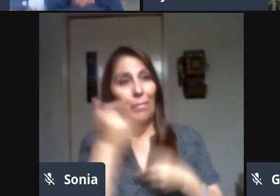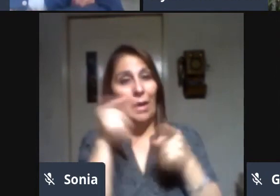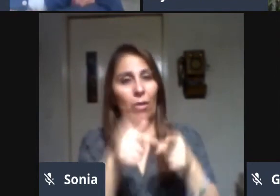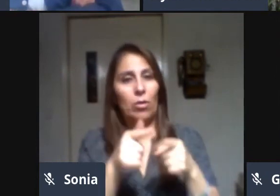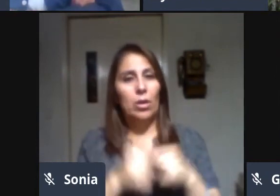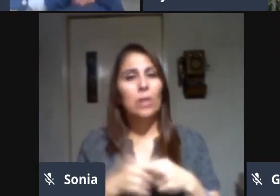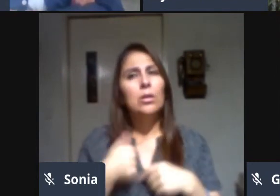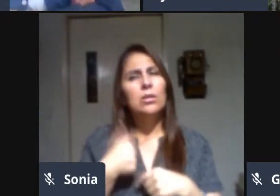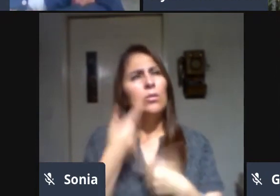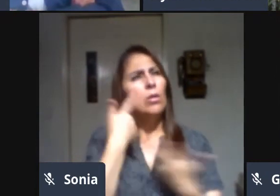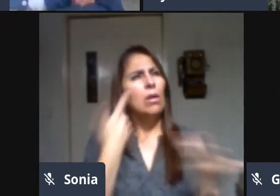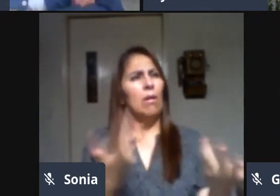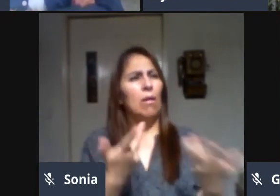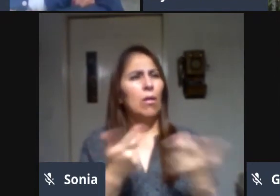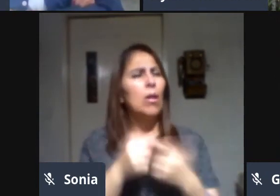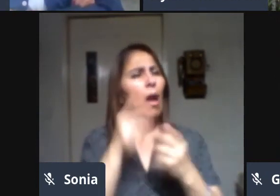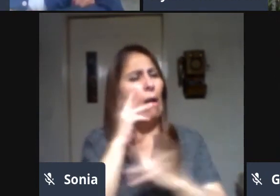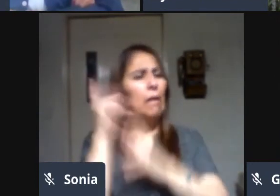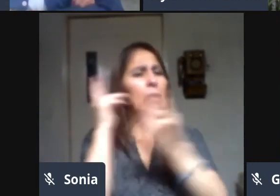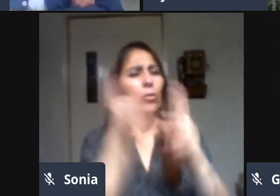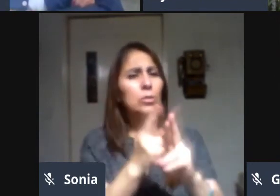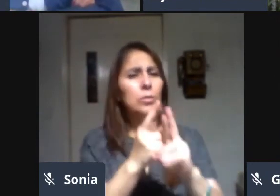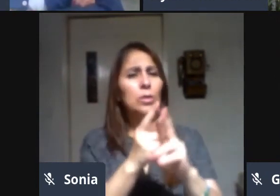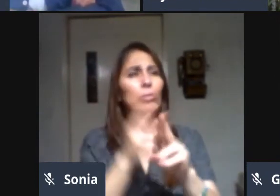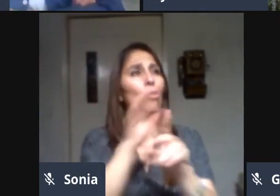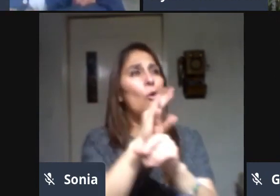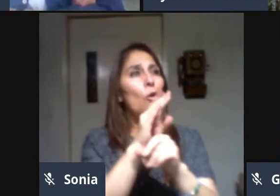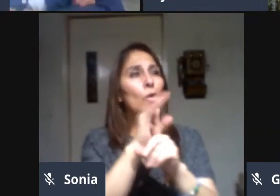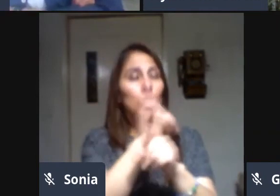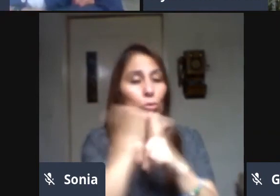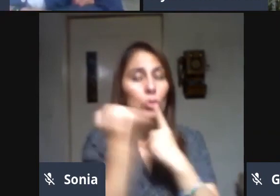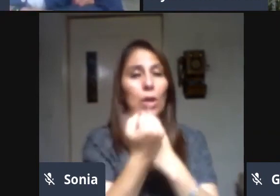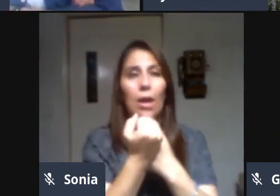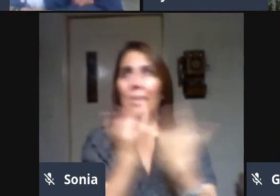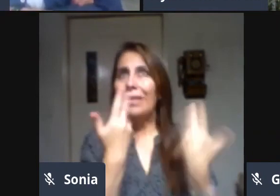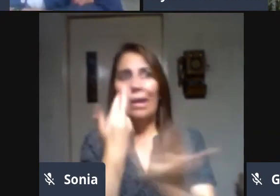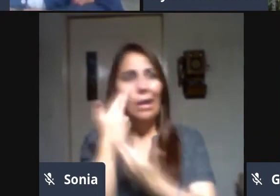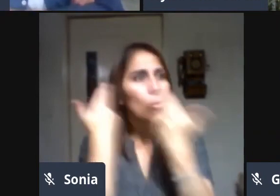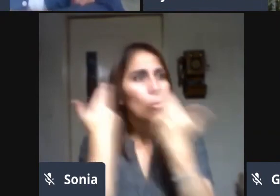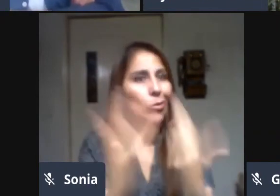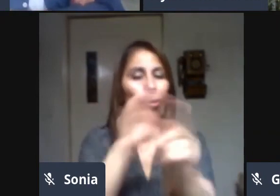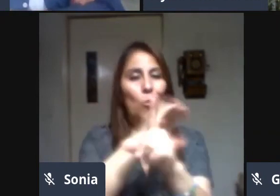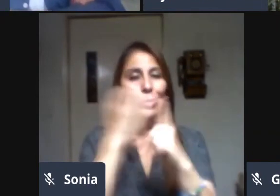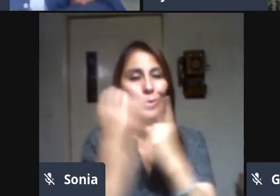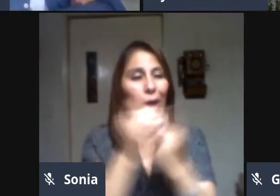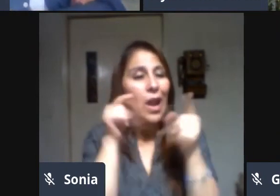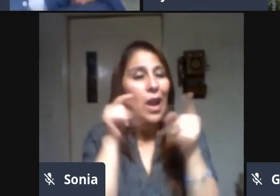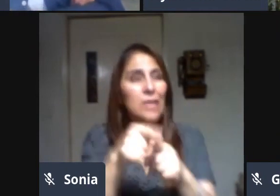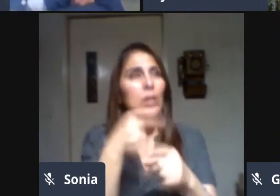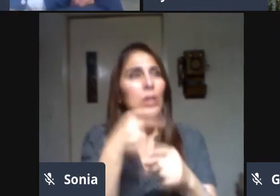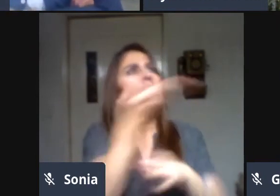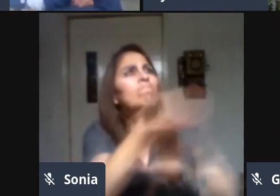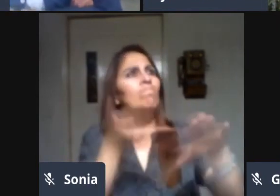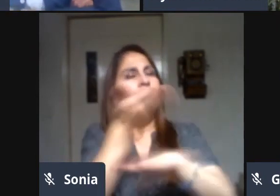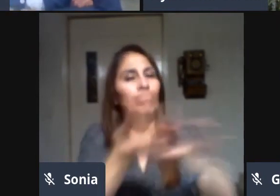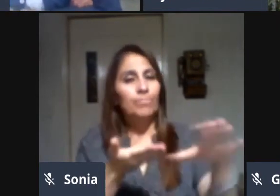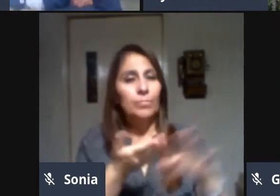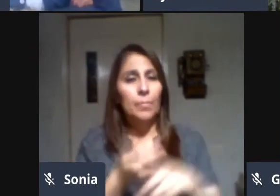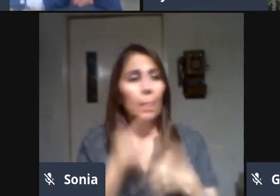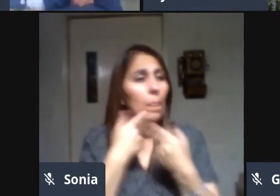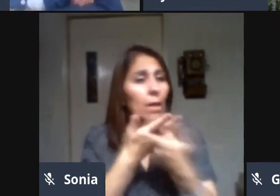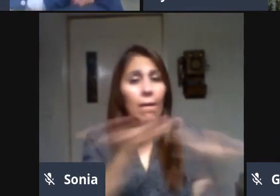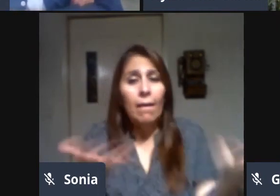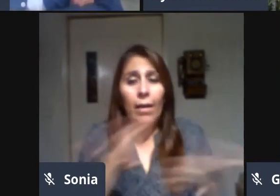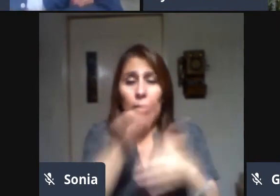las reivindicaciones culturales que es lo que los pueblos piden a gritos tiene esta que todos los hombres coman pero